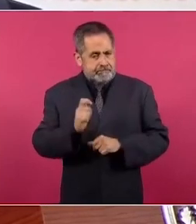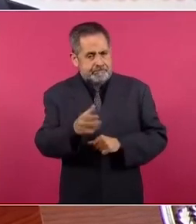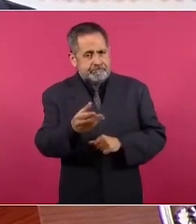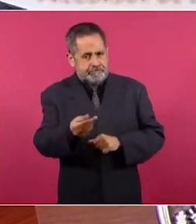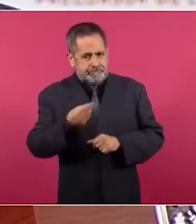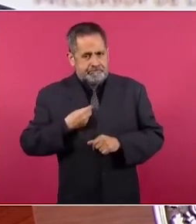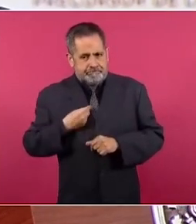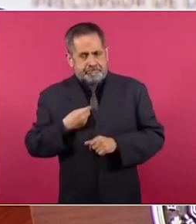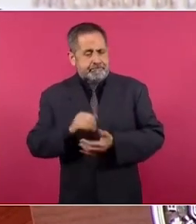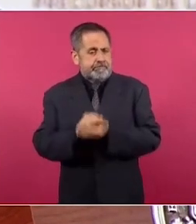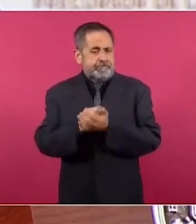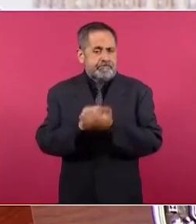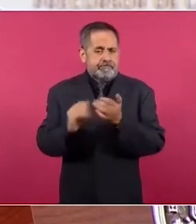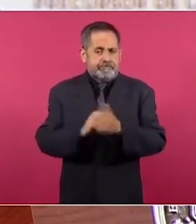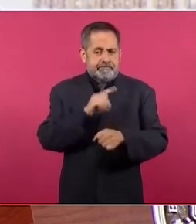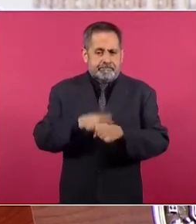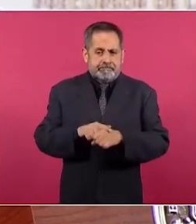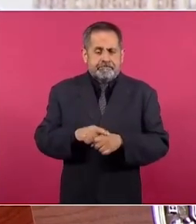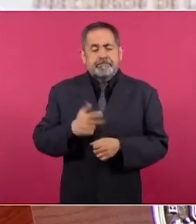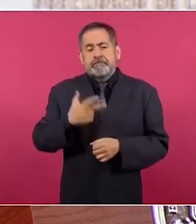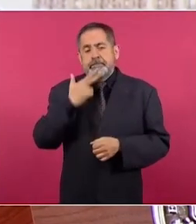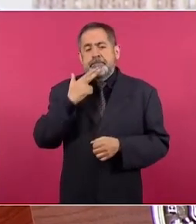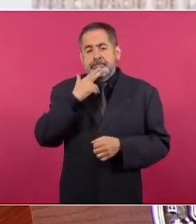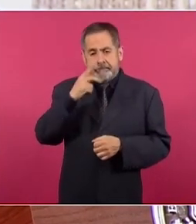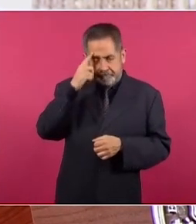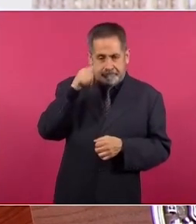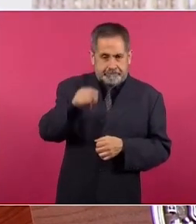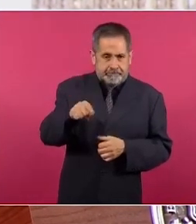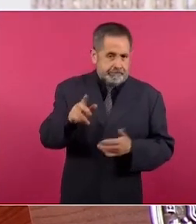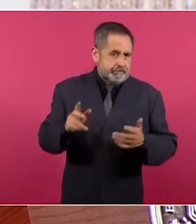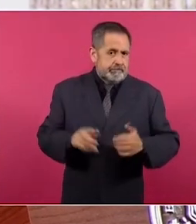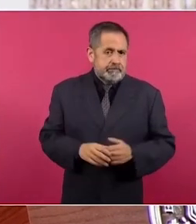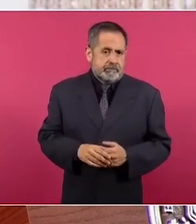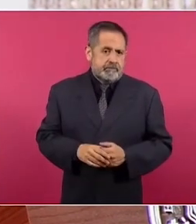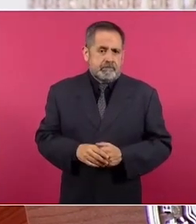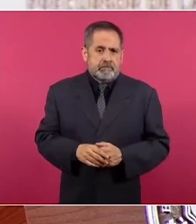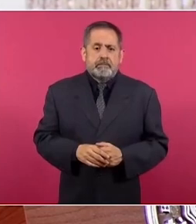y es una obra